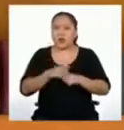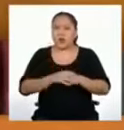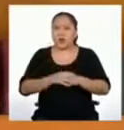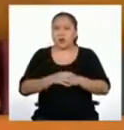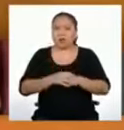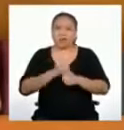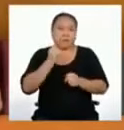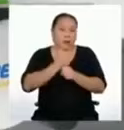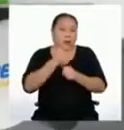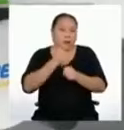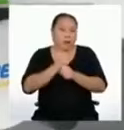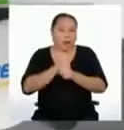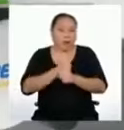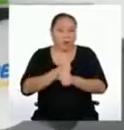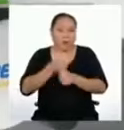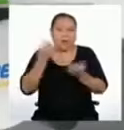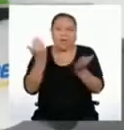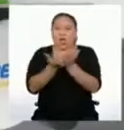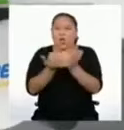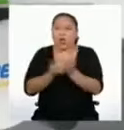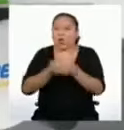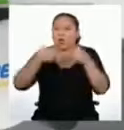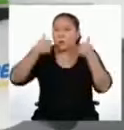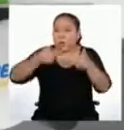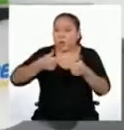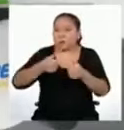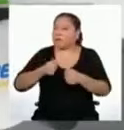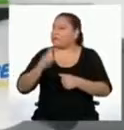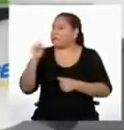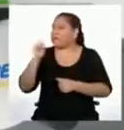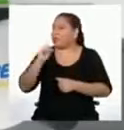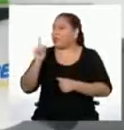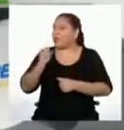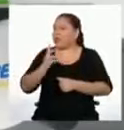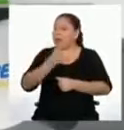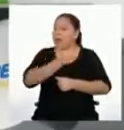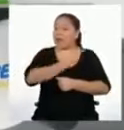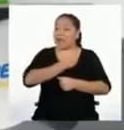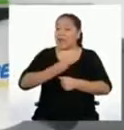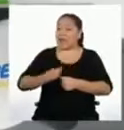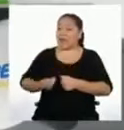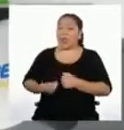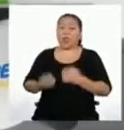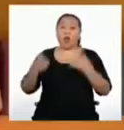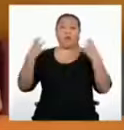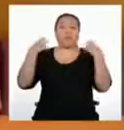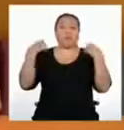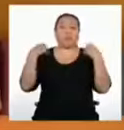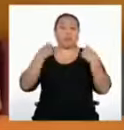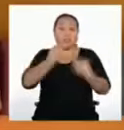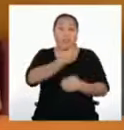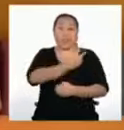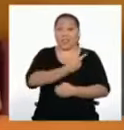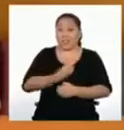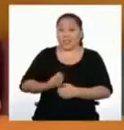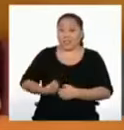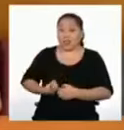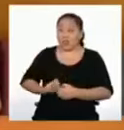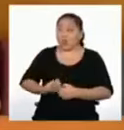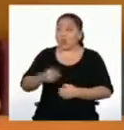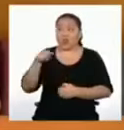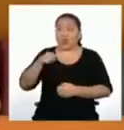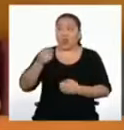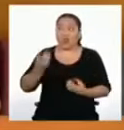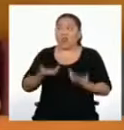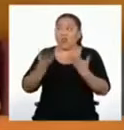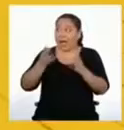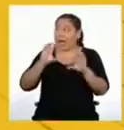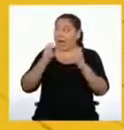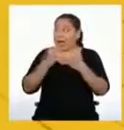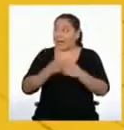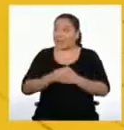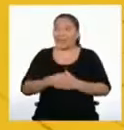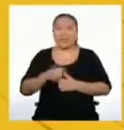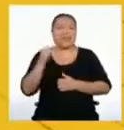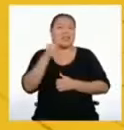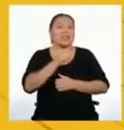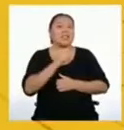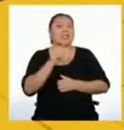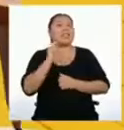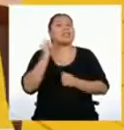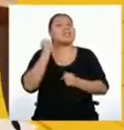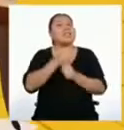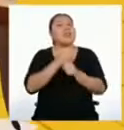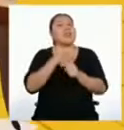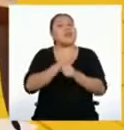funcione, ¿verdad? Claro que no. La dirección no se encarga de dar clases. Ese es trabajo de alguien más. de